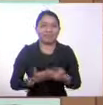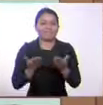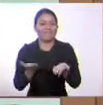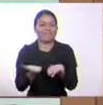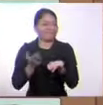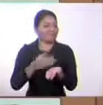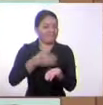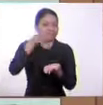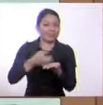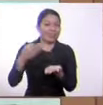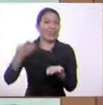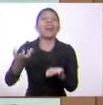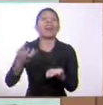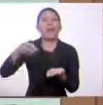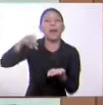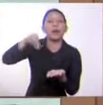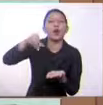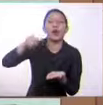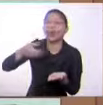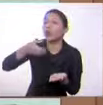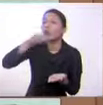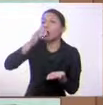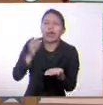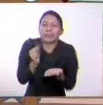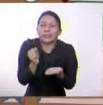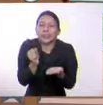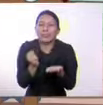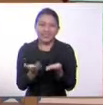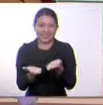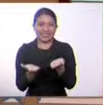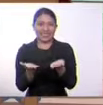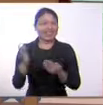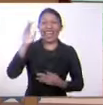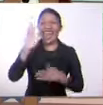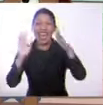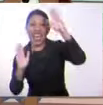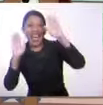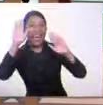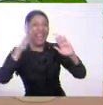¿Quién dijo limonada? Bien helada. ¡Yo! ¡Yo!